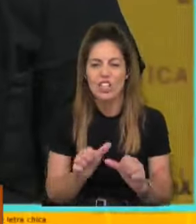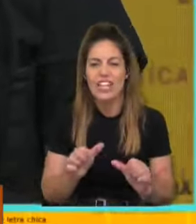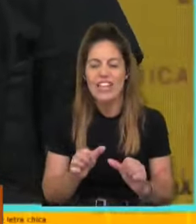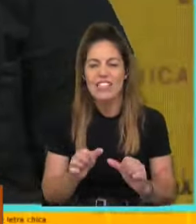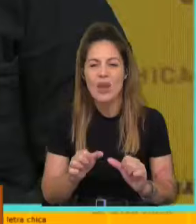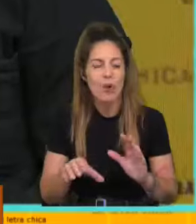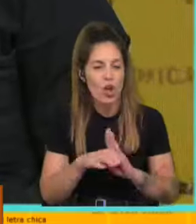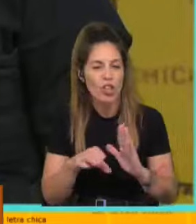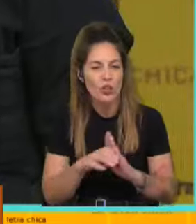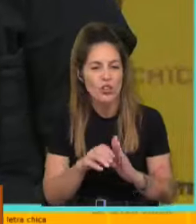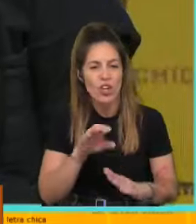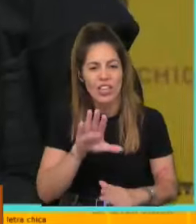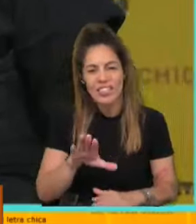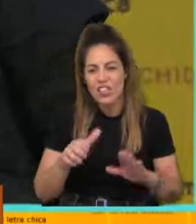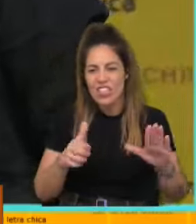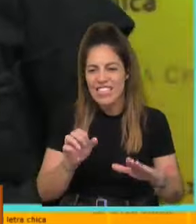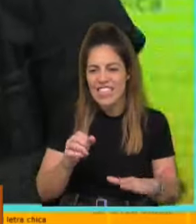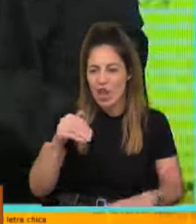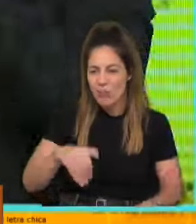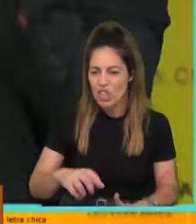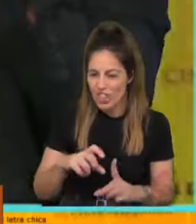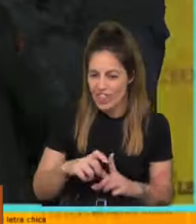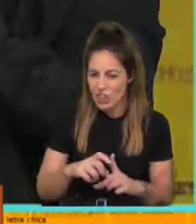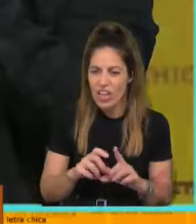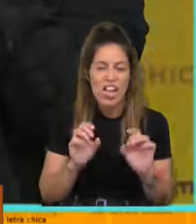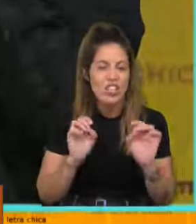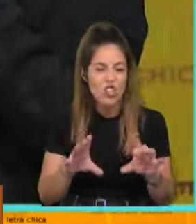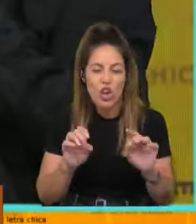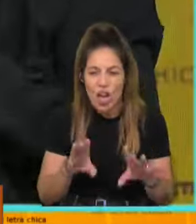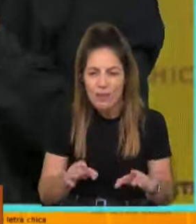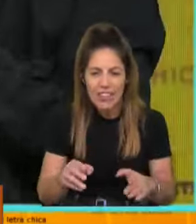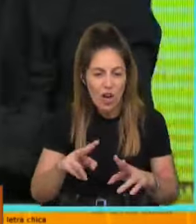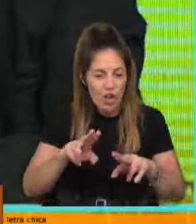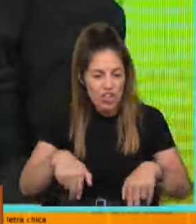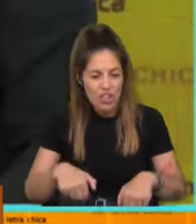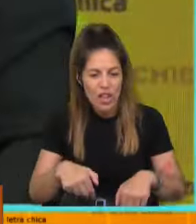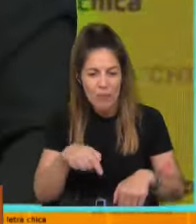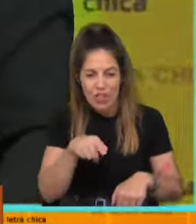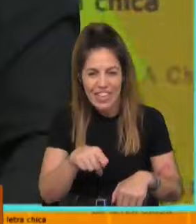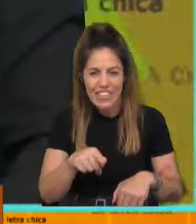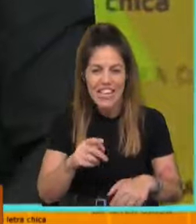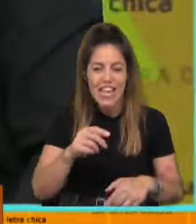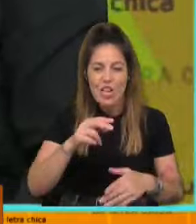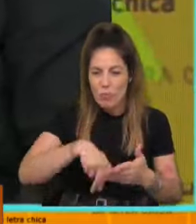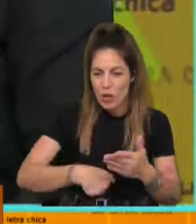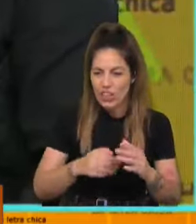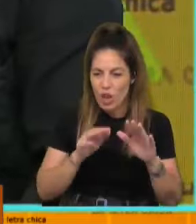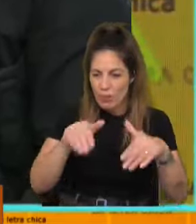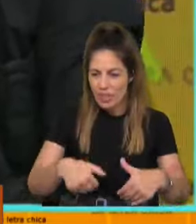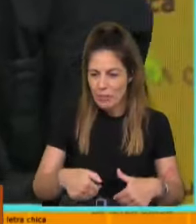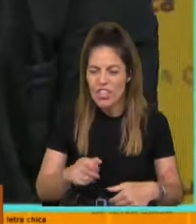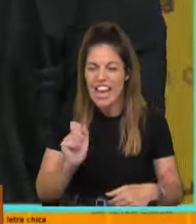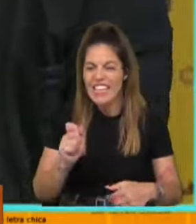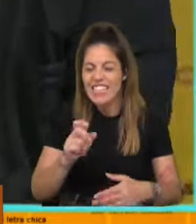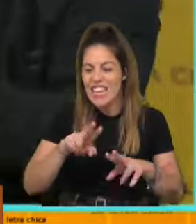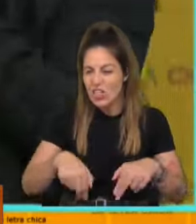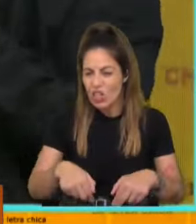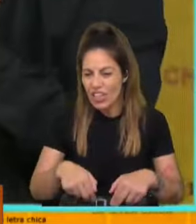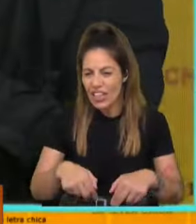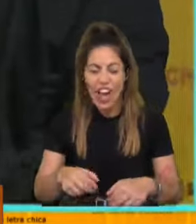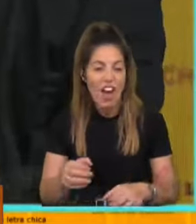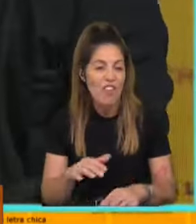del Estado 560 millones de dólares solo con lo exoneran de ipat y el ipat A quién seleccion era básicamente